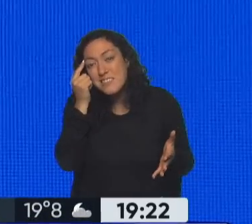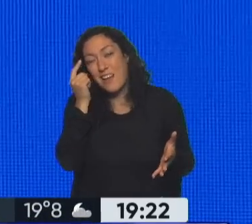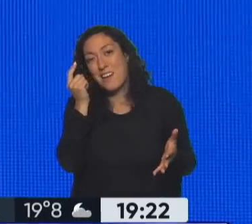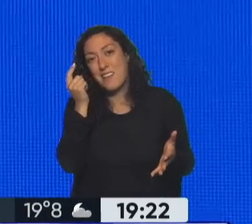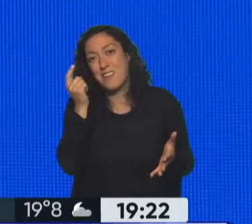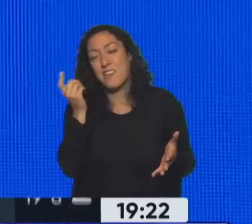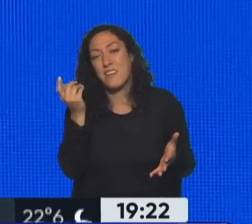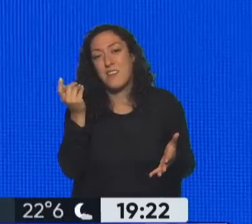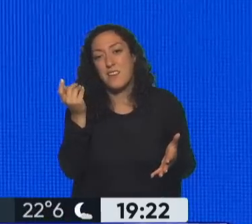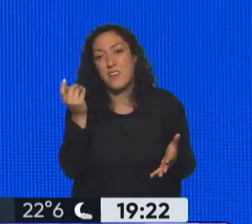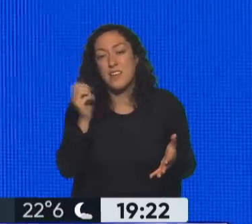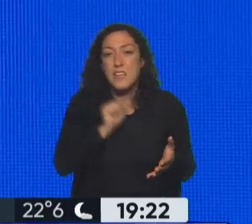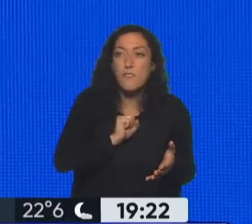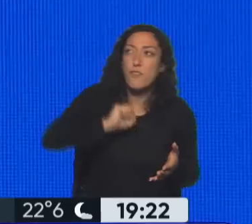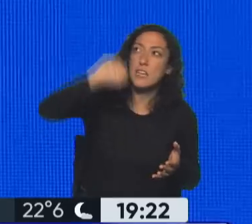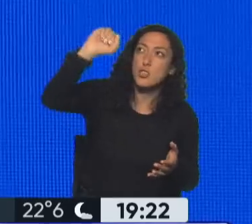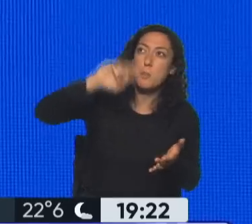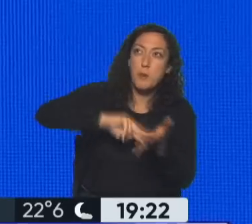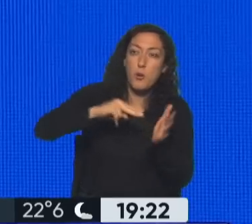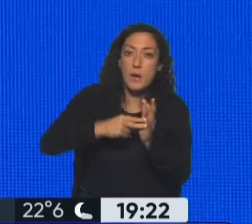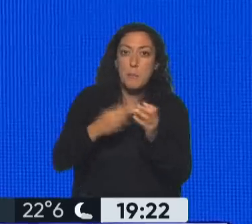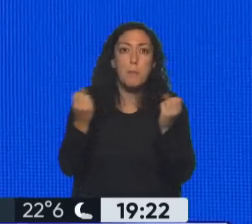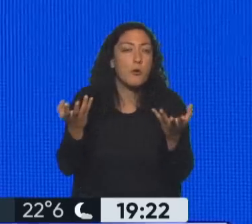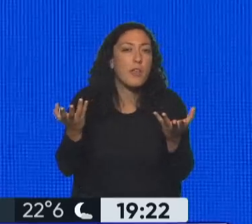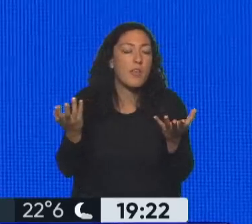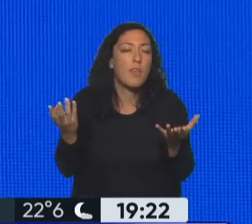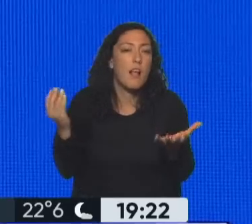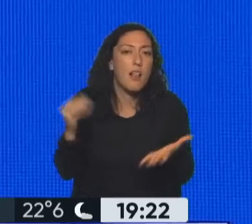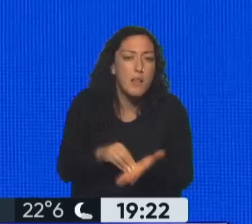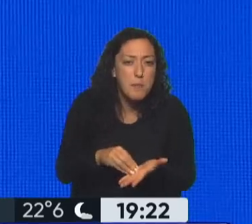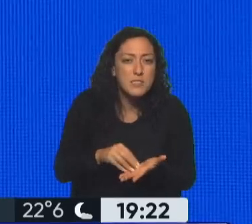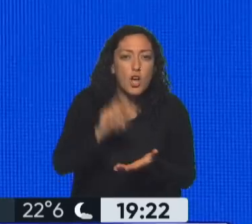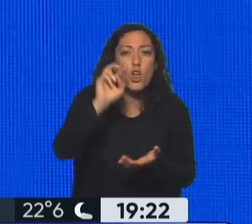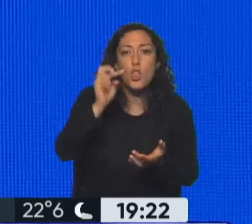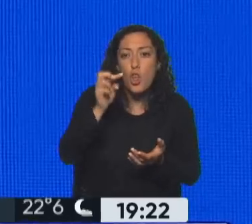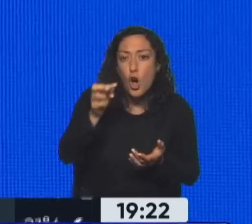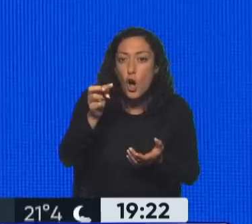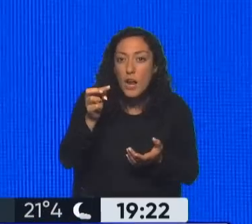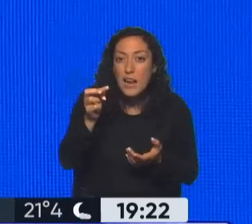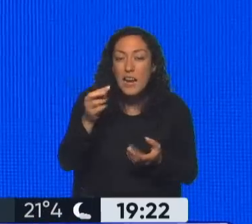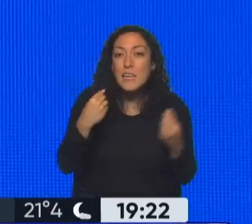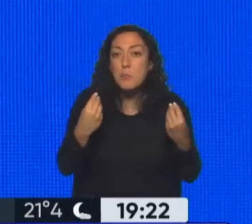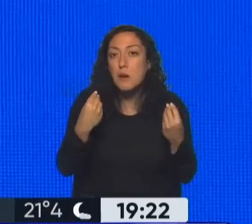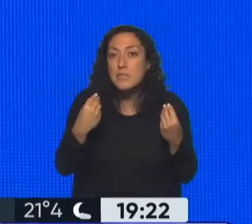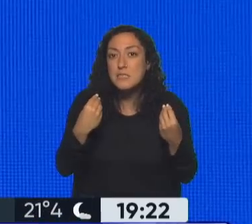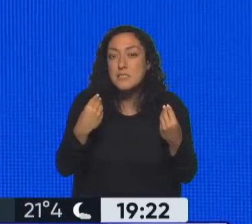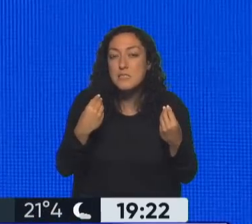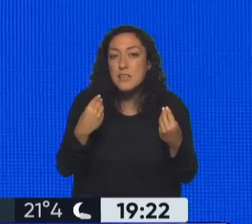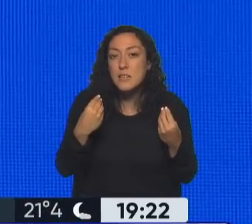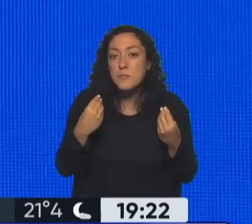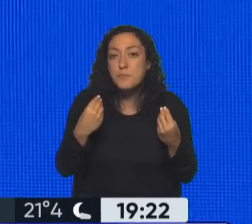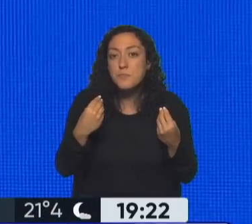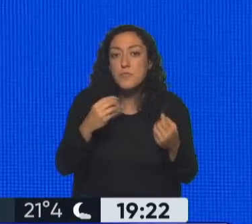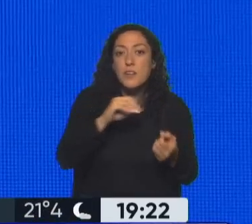que el problema de la inflación, porque además el tema es que la dolarización se presenta como la respuesta y